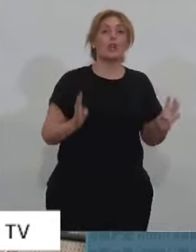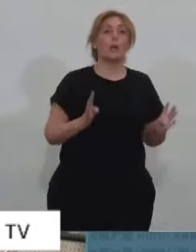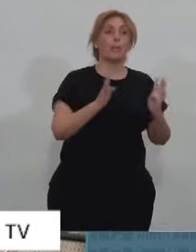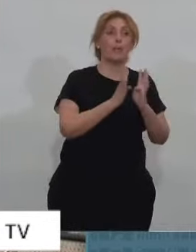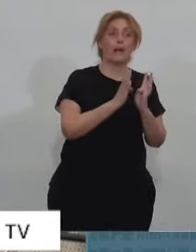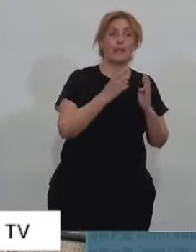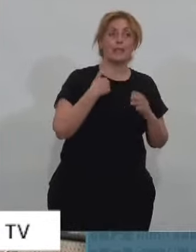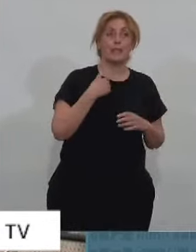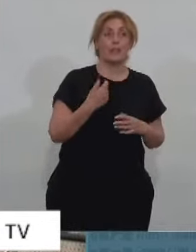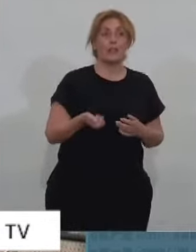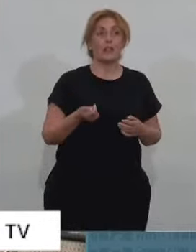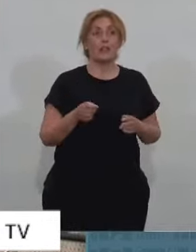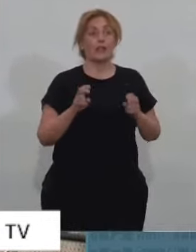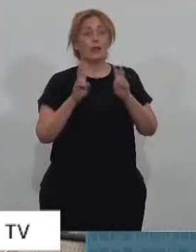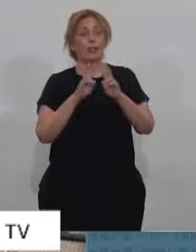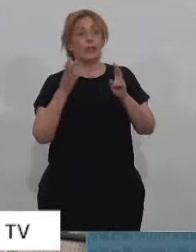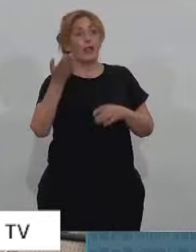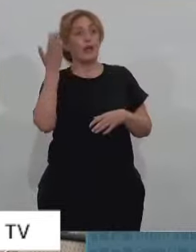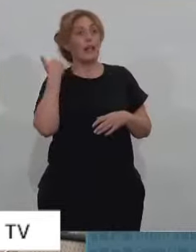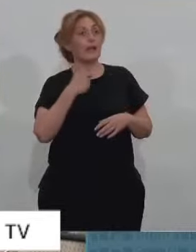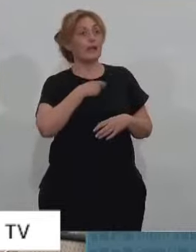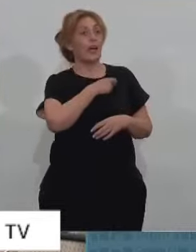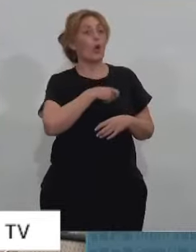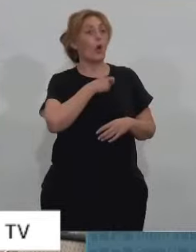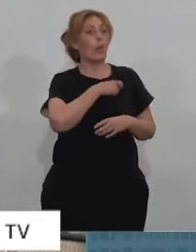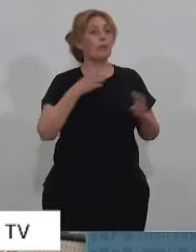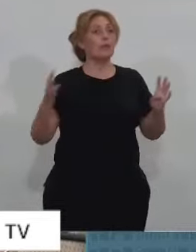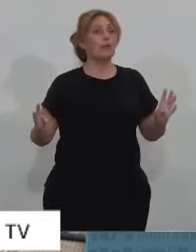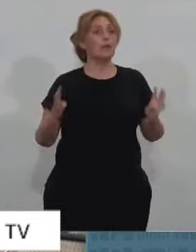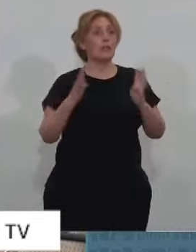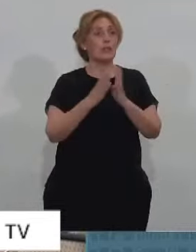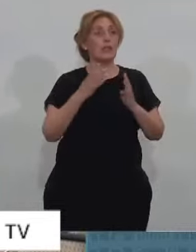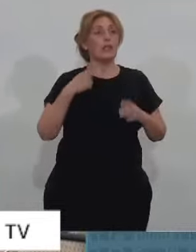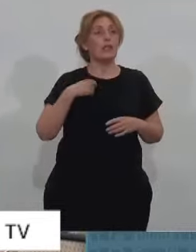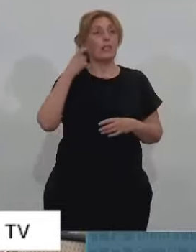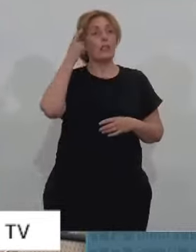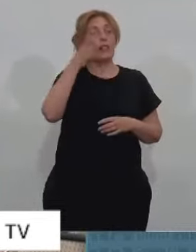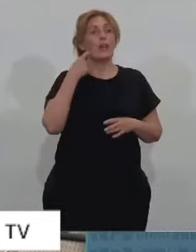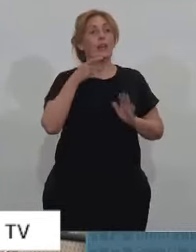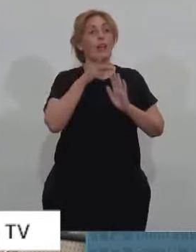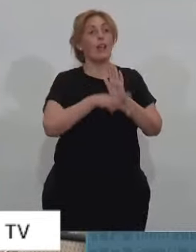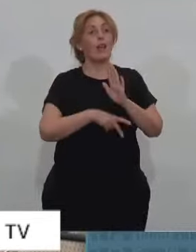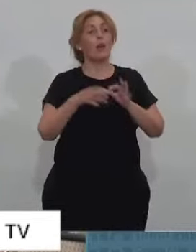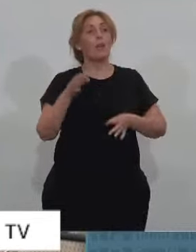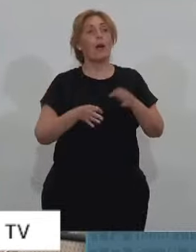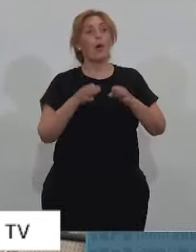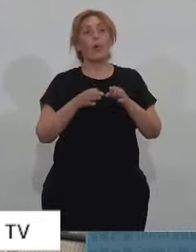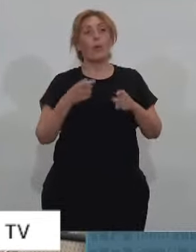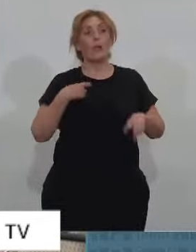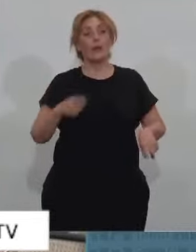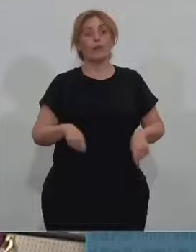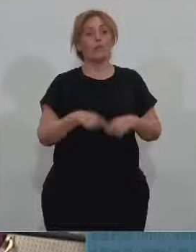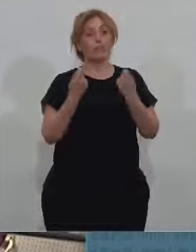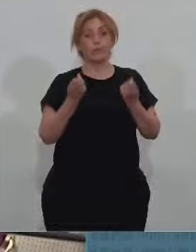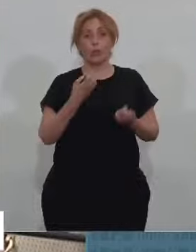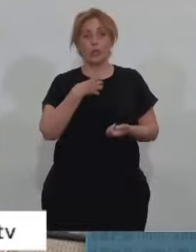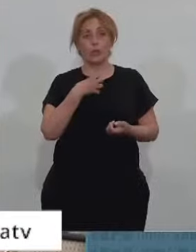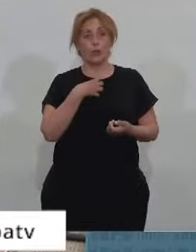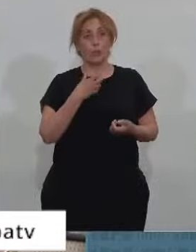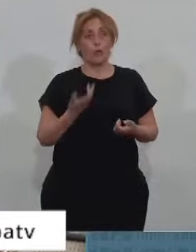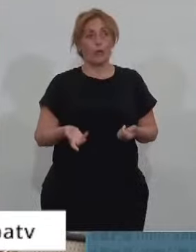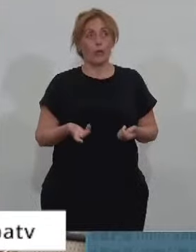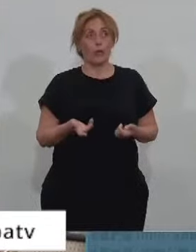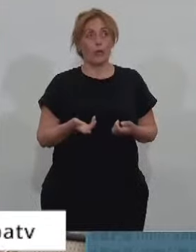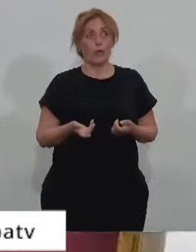paritaria, hubiéramos infringido una norma jurídica y, además, hubiéramos violado derechos sindicales al no permitir que